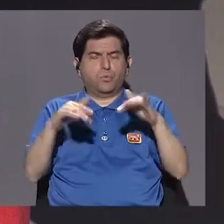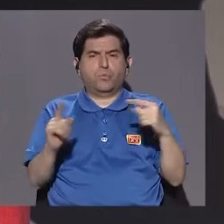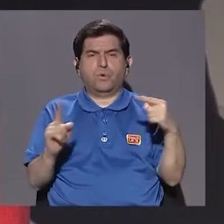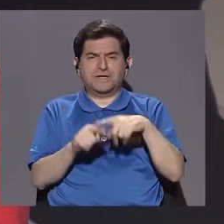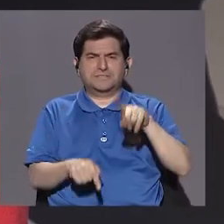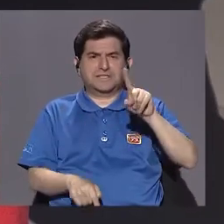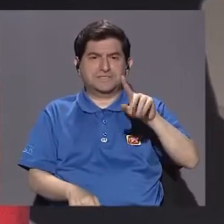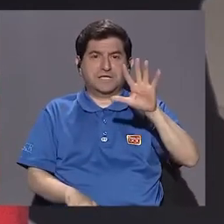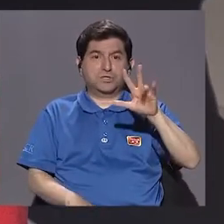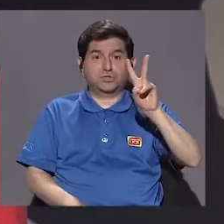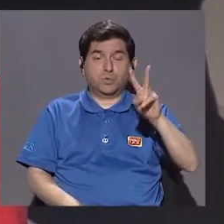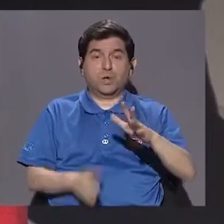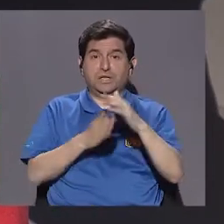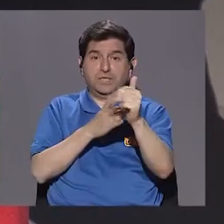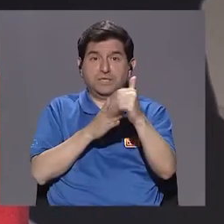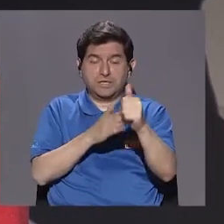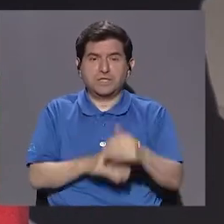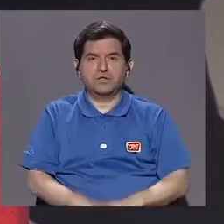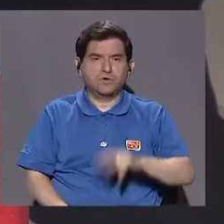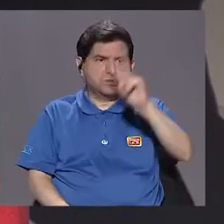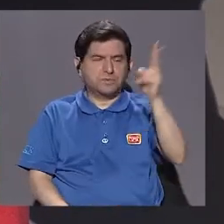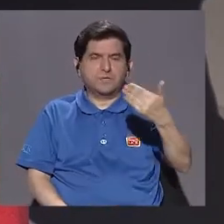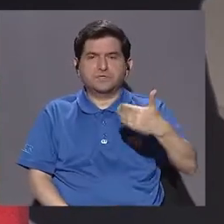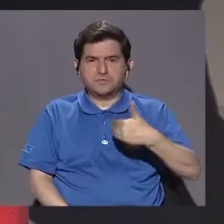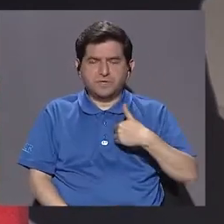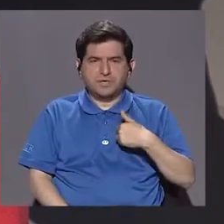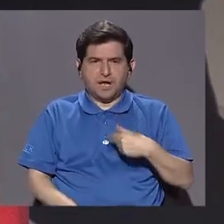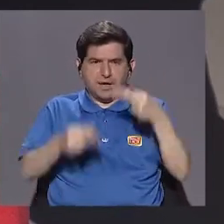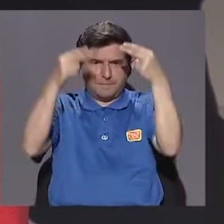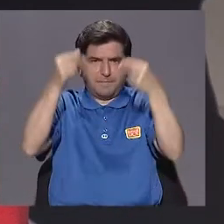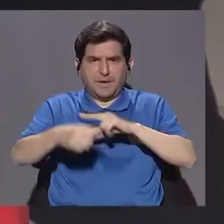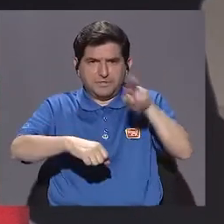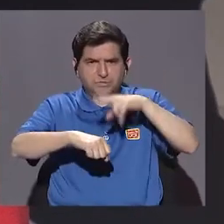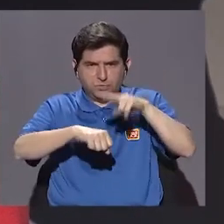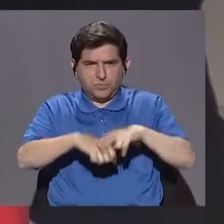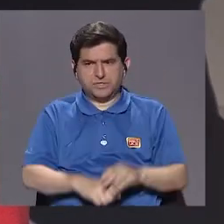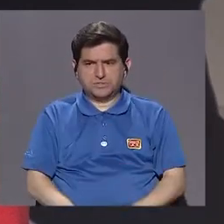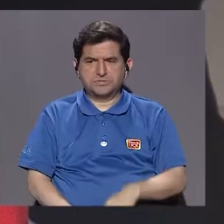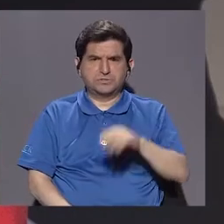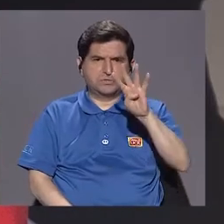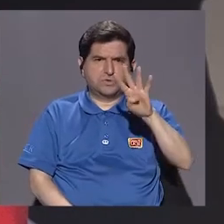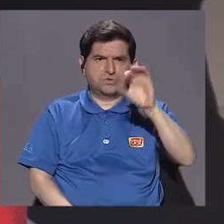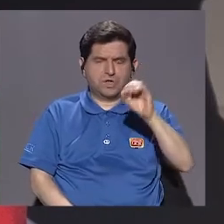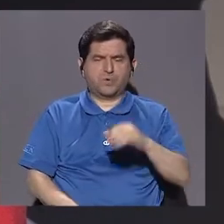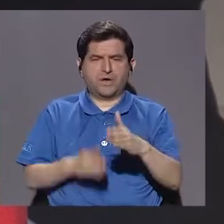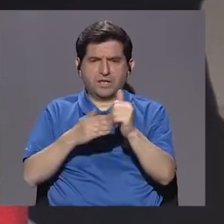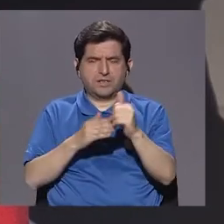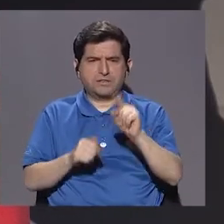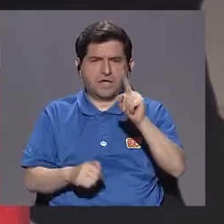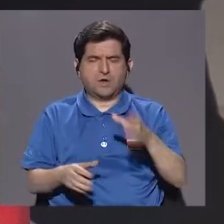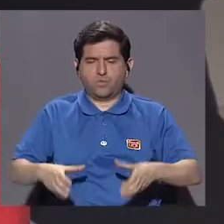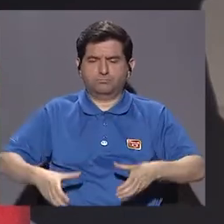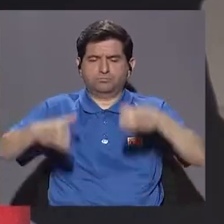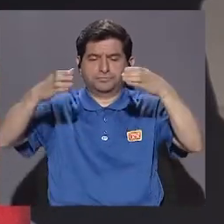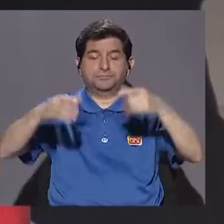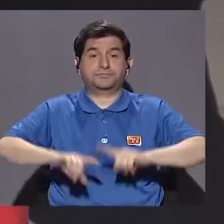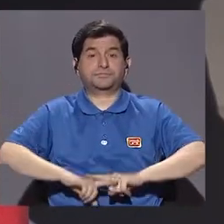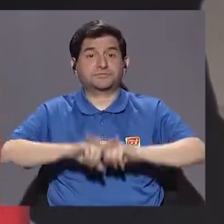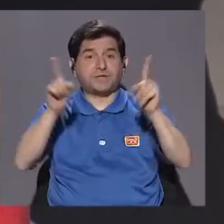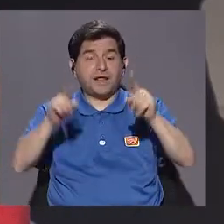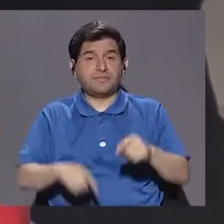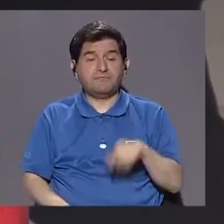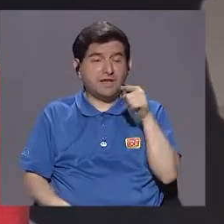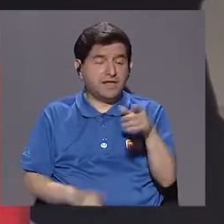152 dólares cuando venezuela tenía un presupuesto nacional sobre 40 dólares el barril entró en la diferencia de